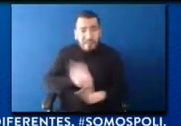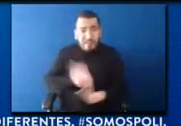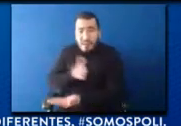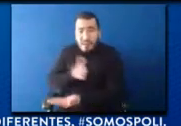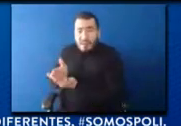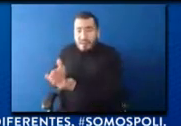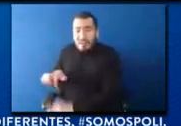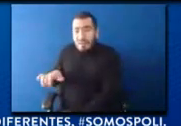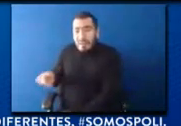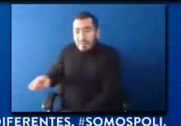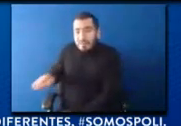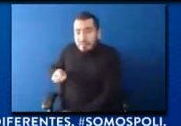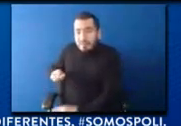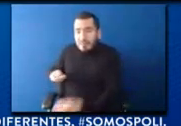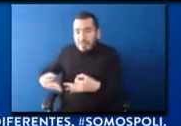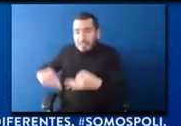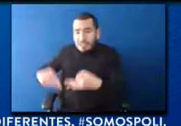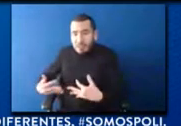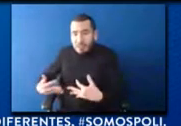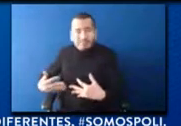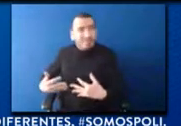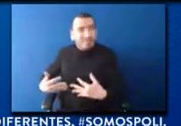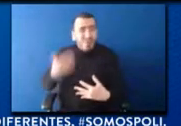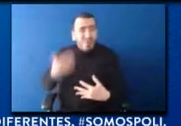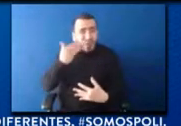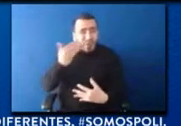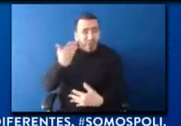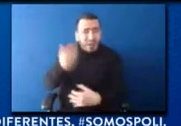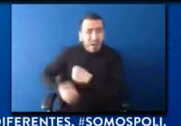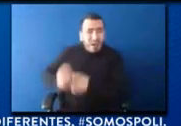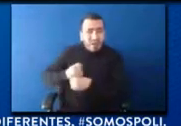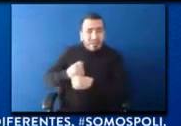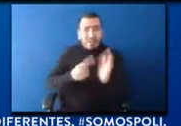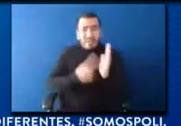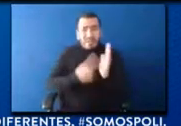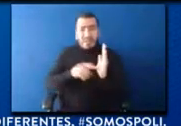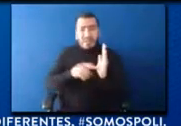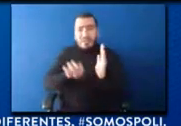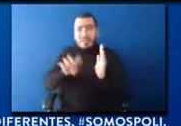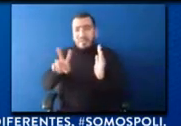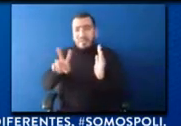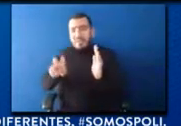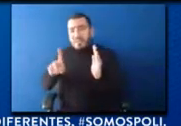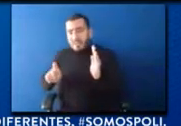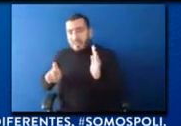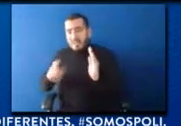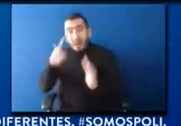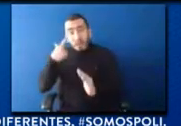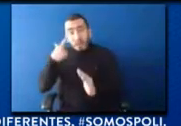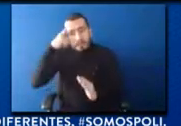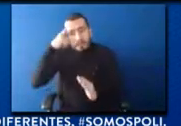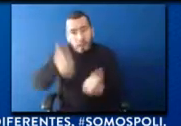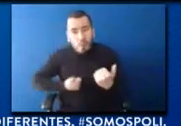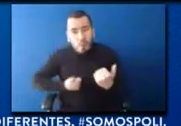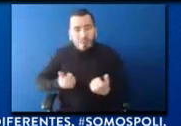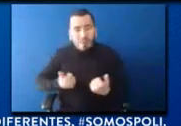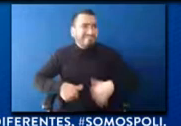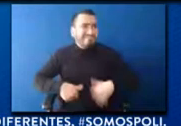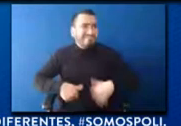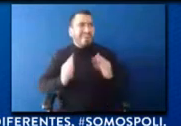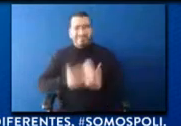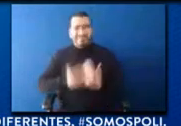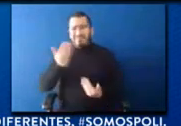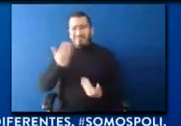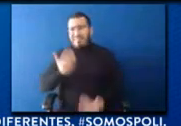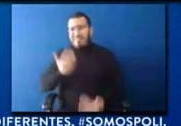eso seguridad. Y estamos hablando de año 1976, unos retos que cada vez hoy parecen más silvestres, cada vez parece